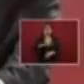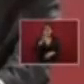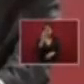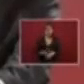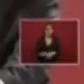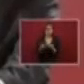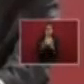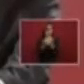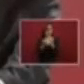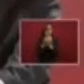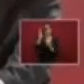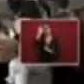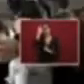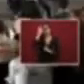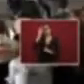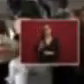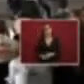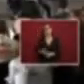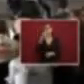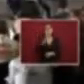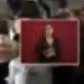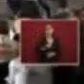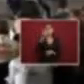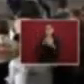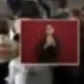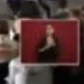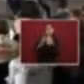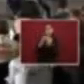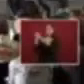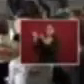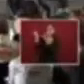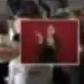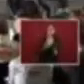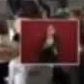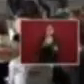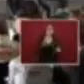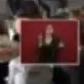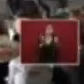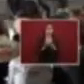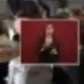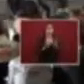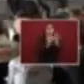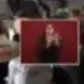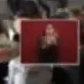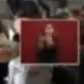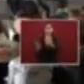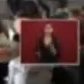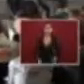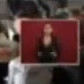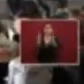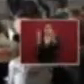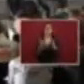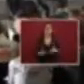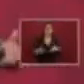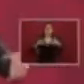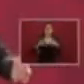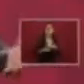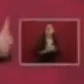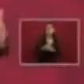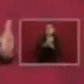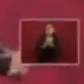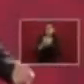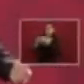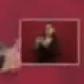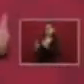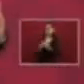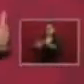no ha convencido el todo al respetable, ¿no? Así es, pero no deja de ser un tema muy de especialistas. Como muchas otras discusiones